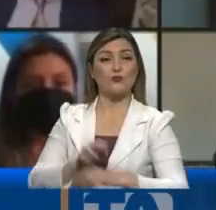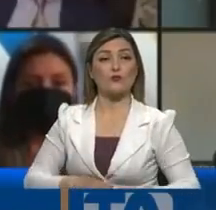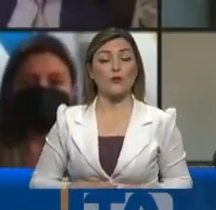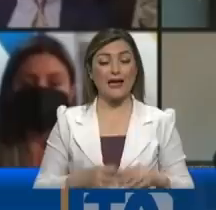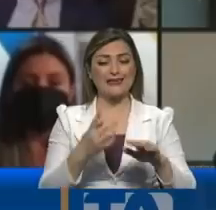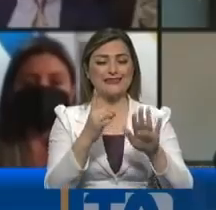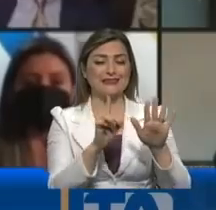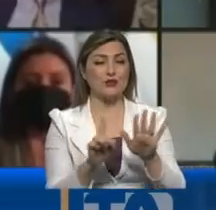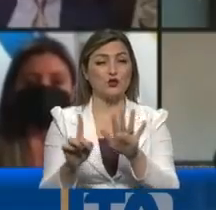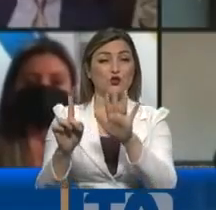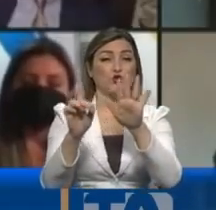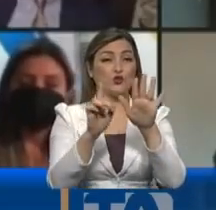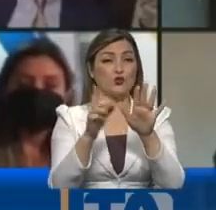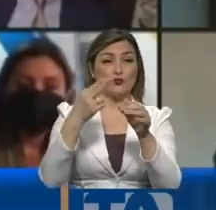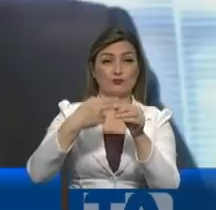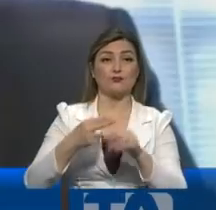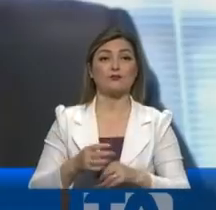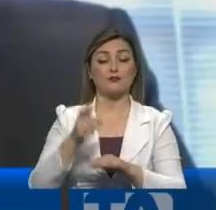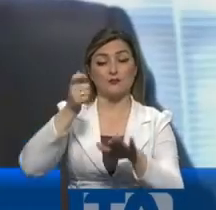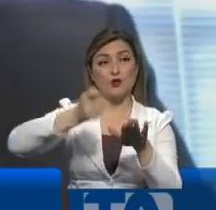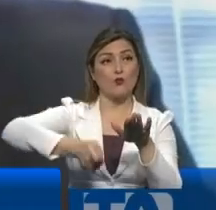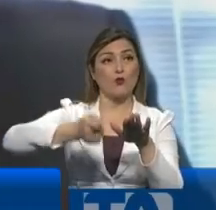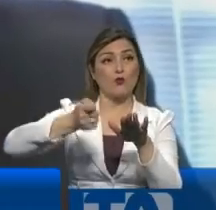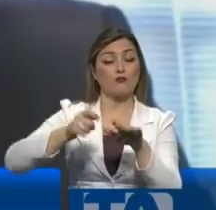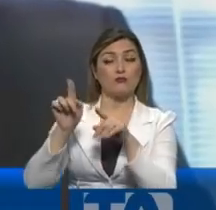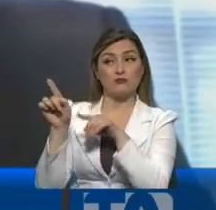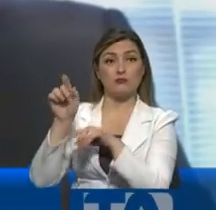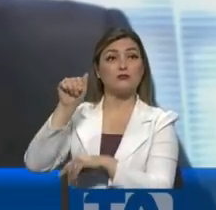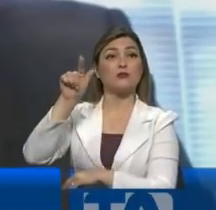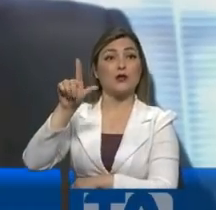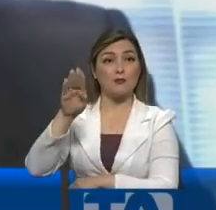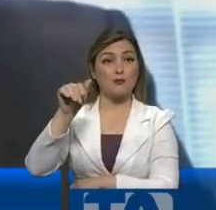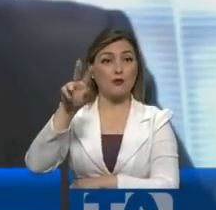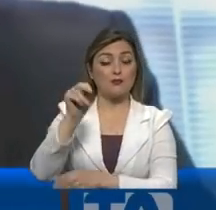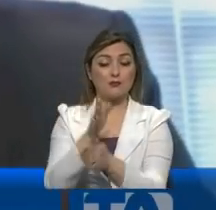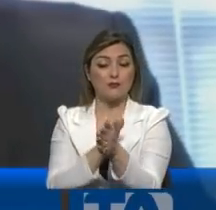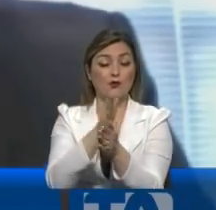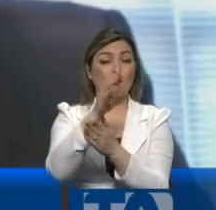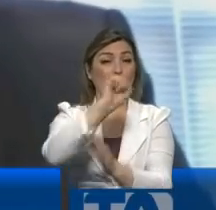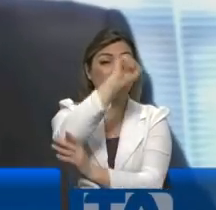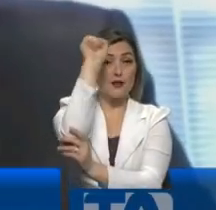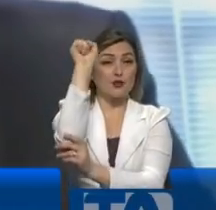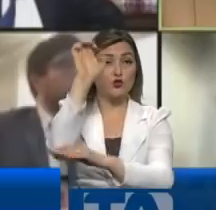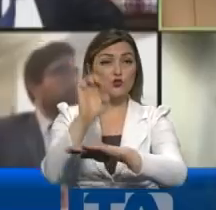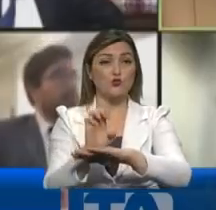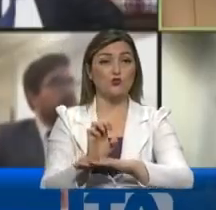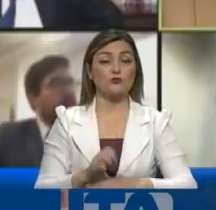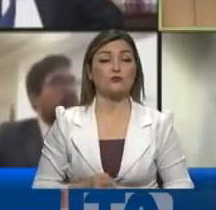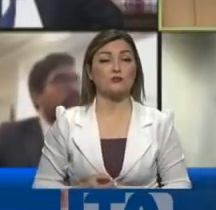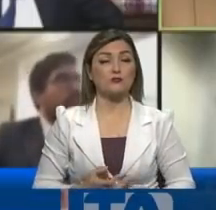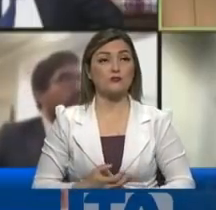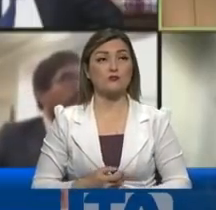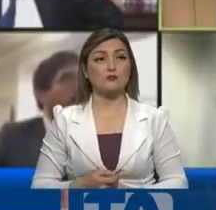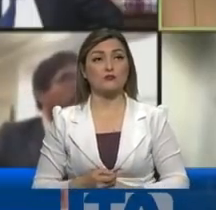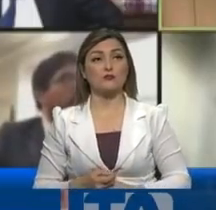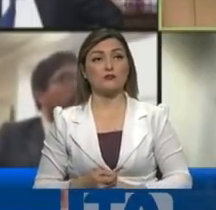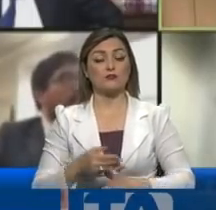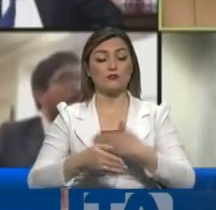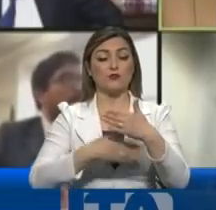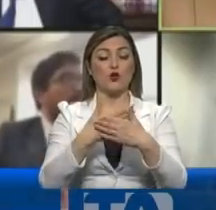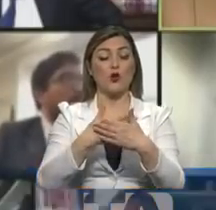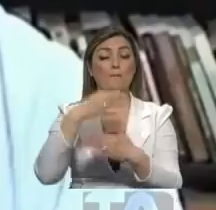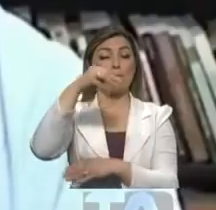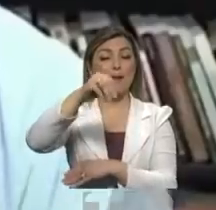casi 6 horas de audiencia también intervino el abogado Juan Pablo Albán, como especialista en derecho ecuatoriano. La audiencia se retomará